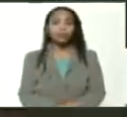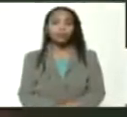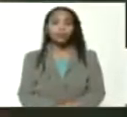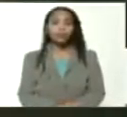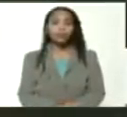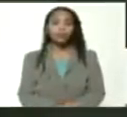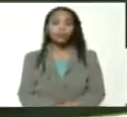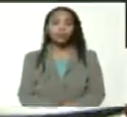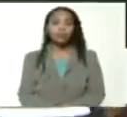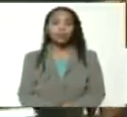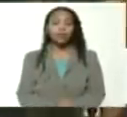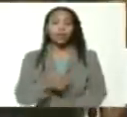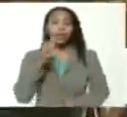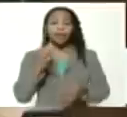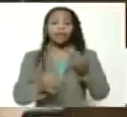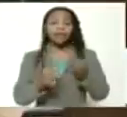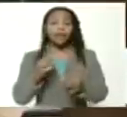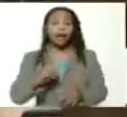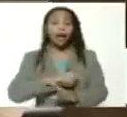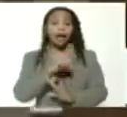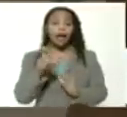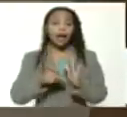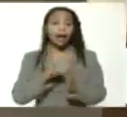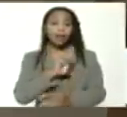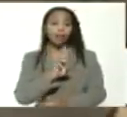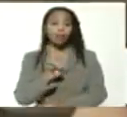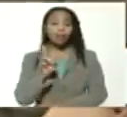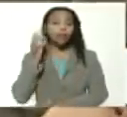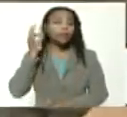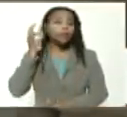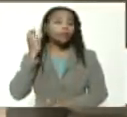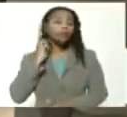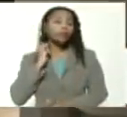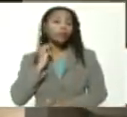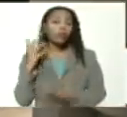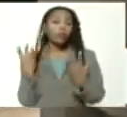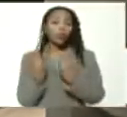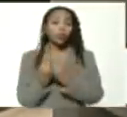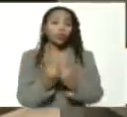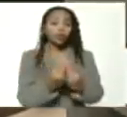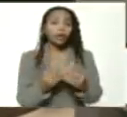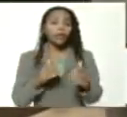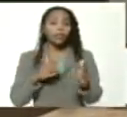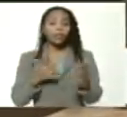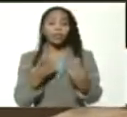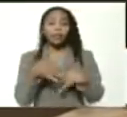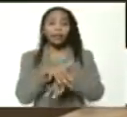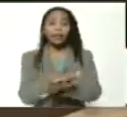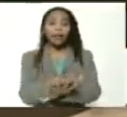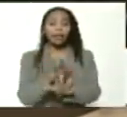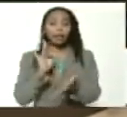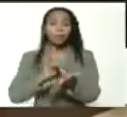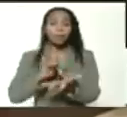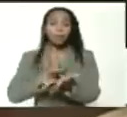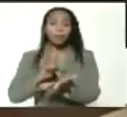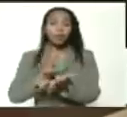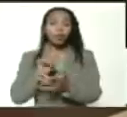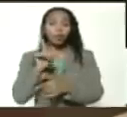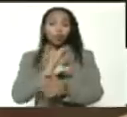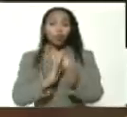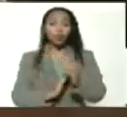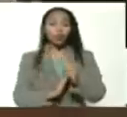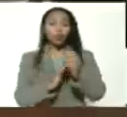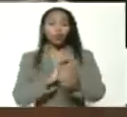El fiscal general de la República viene acompañado con integrantes de su equipo de dirección y